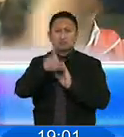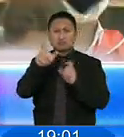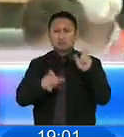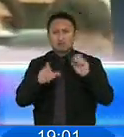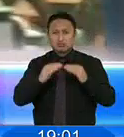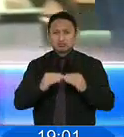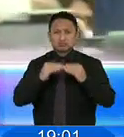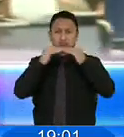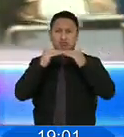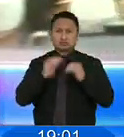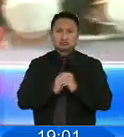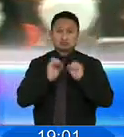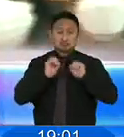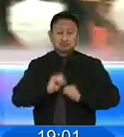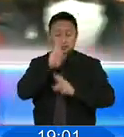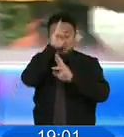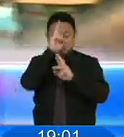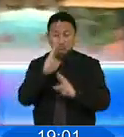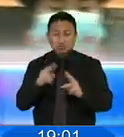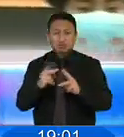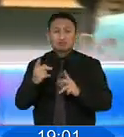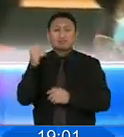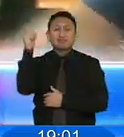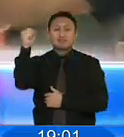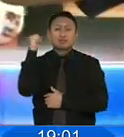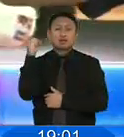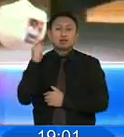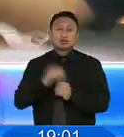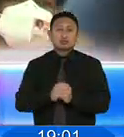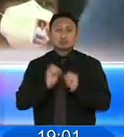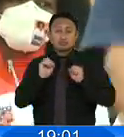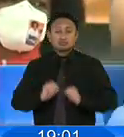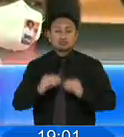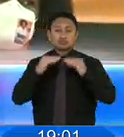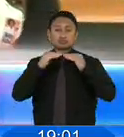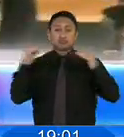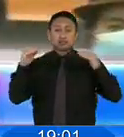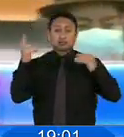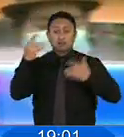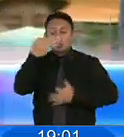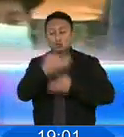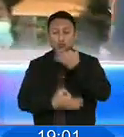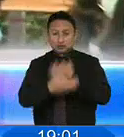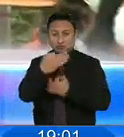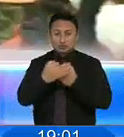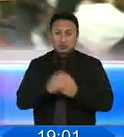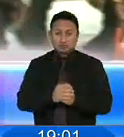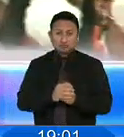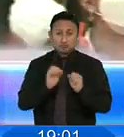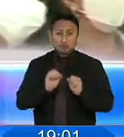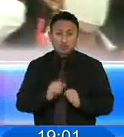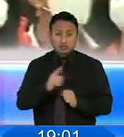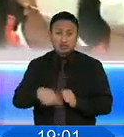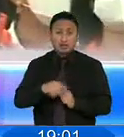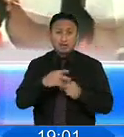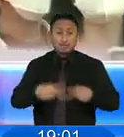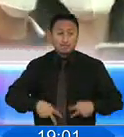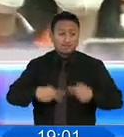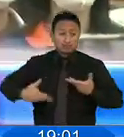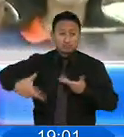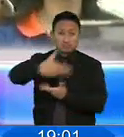para que se reconozcan derechos, para que haya igualdad, para que haya justicia, para que haya vida común